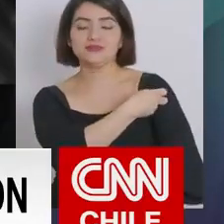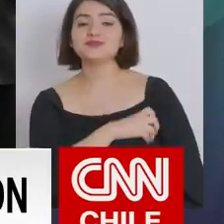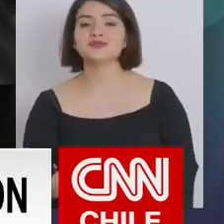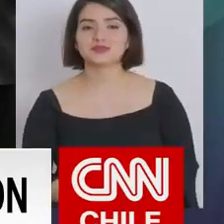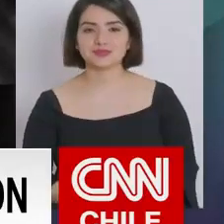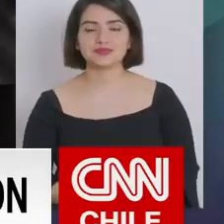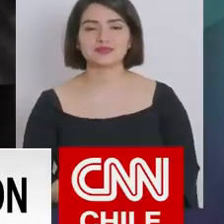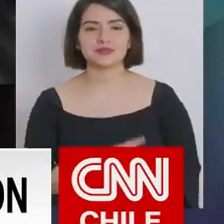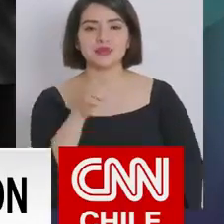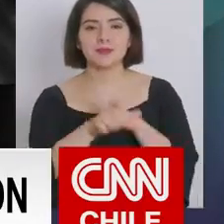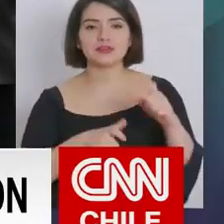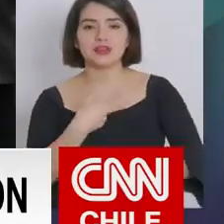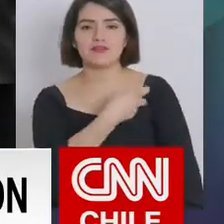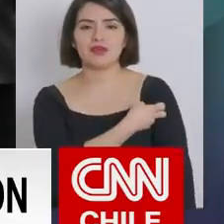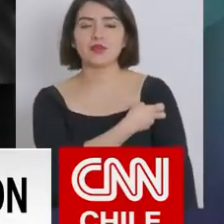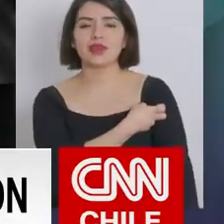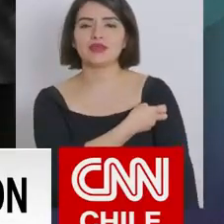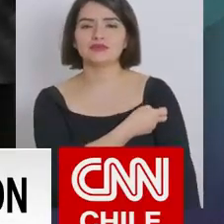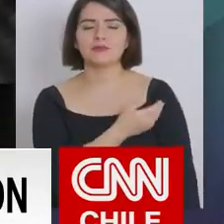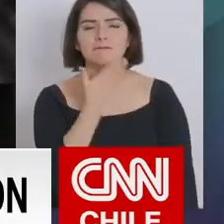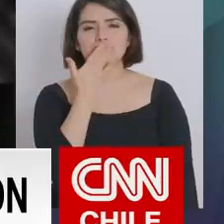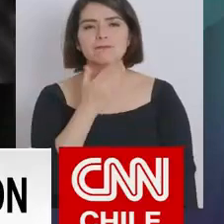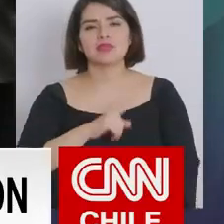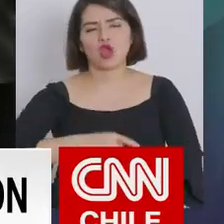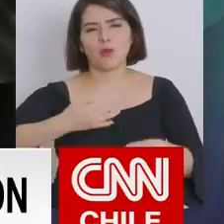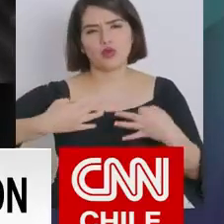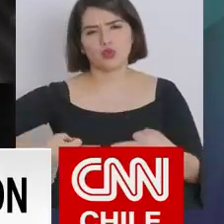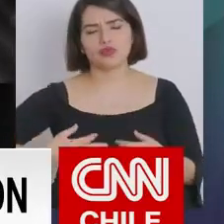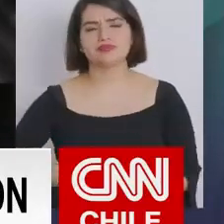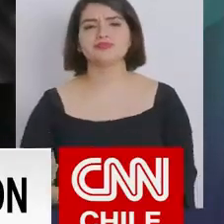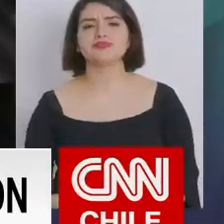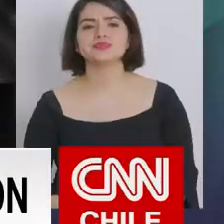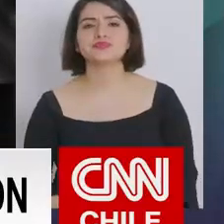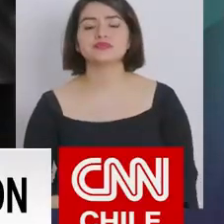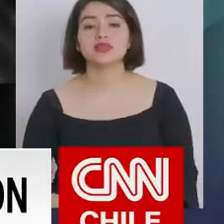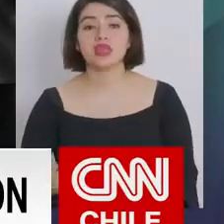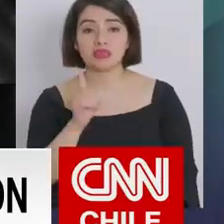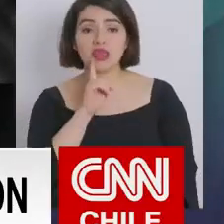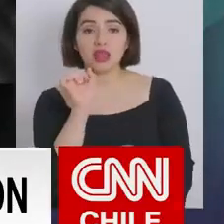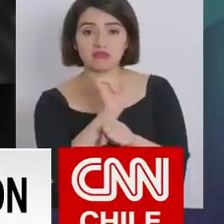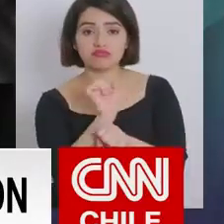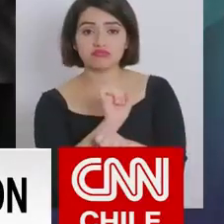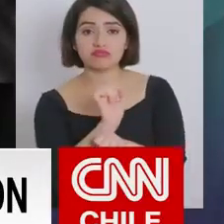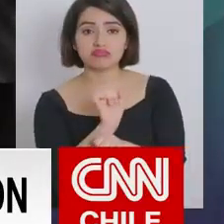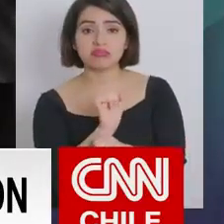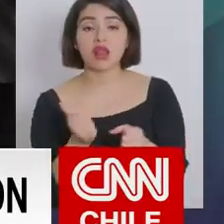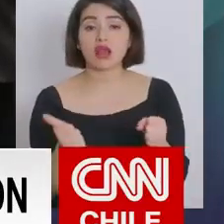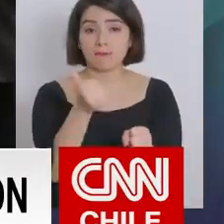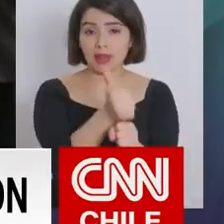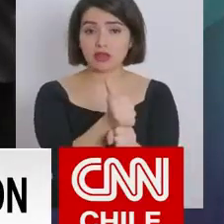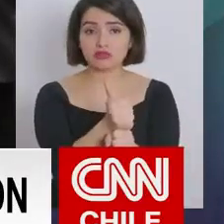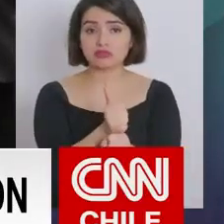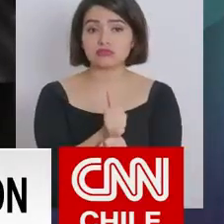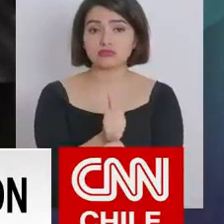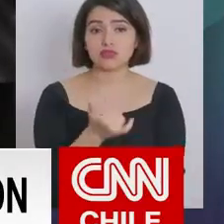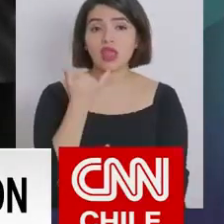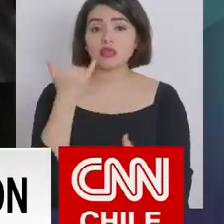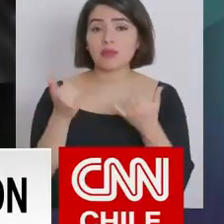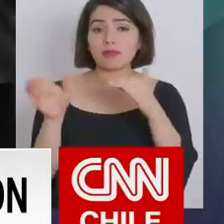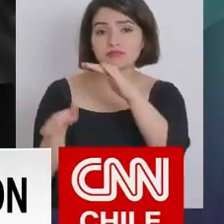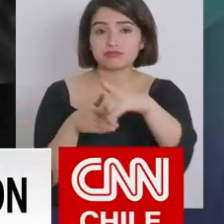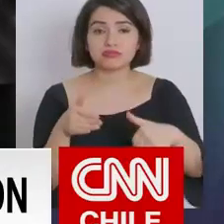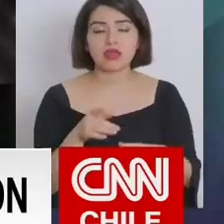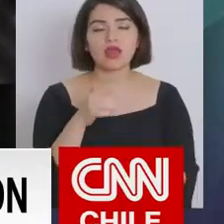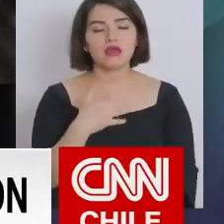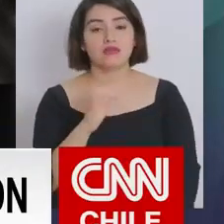poder vacunar las personas en forma oportuna. Tenemos móviles de backup que hemos llamado para poder ir a vacunar a las